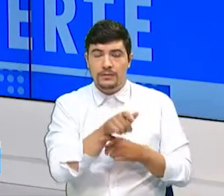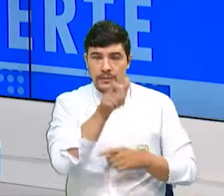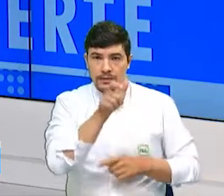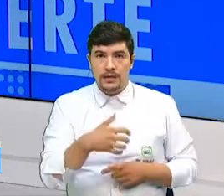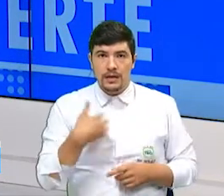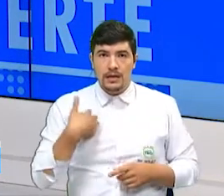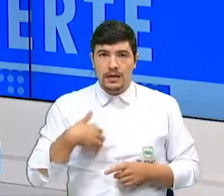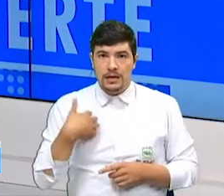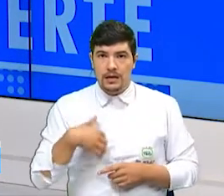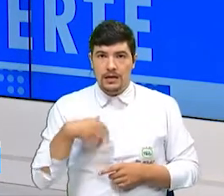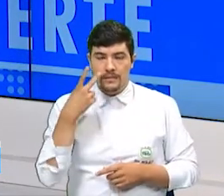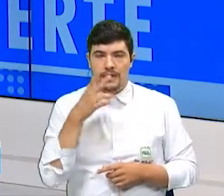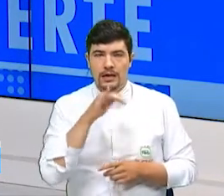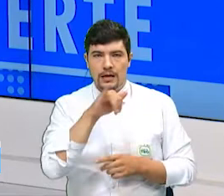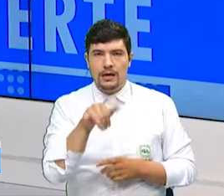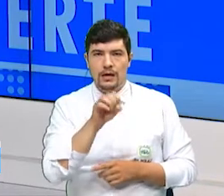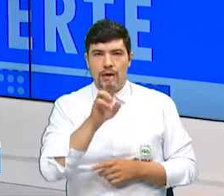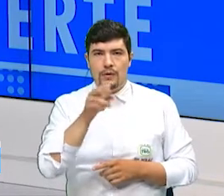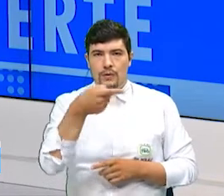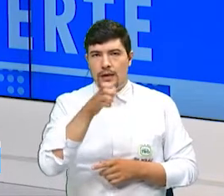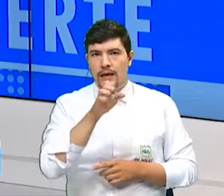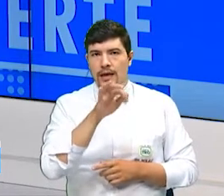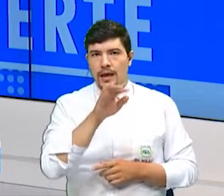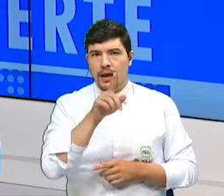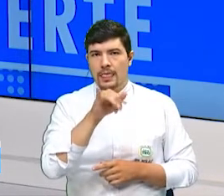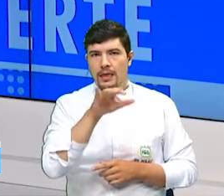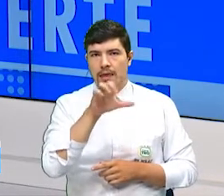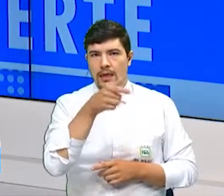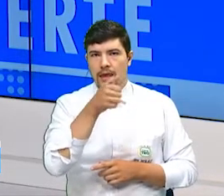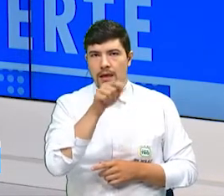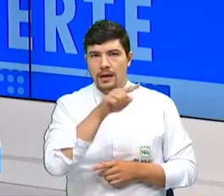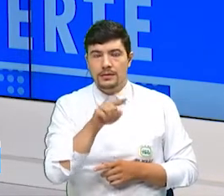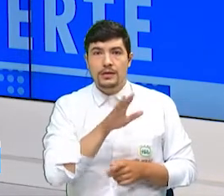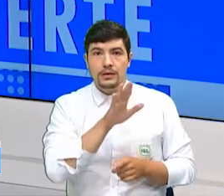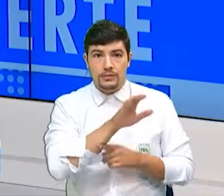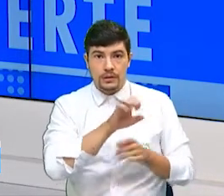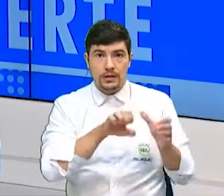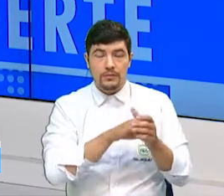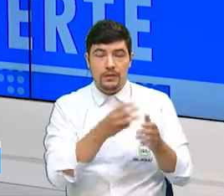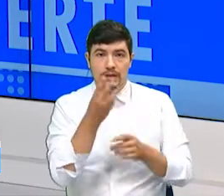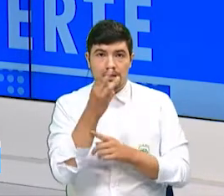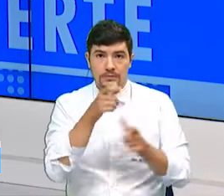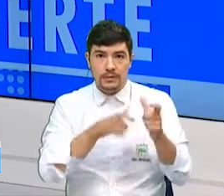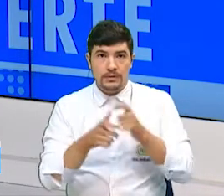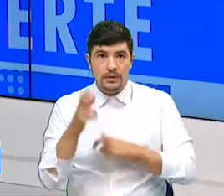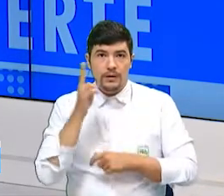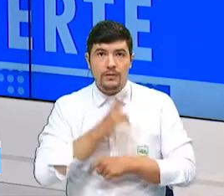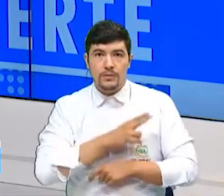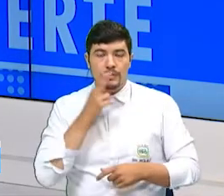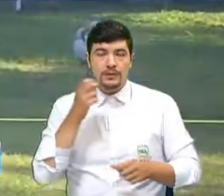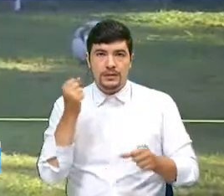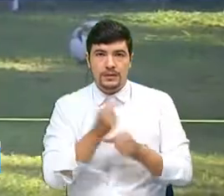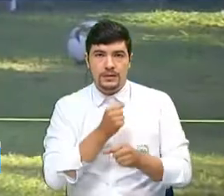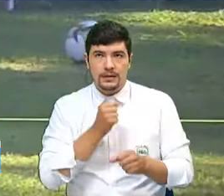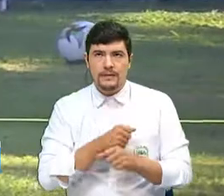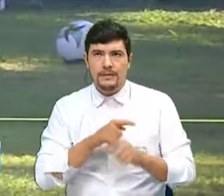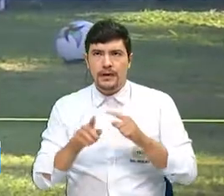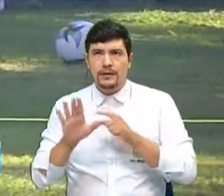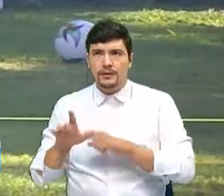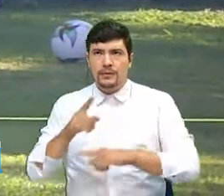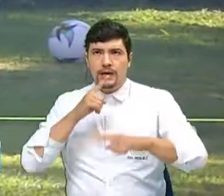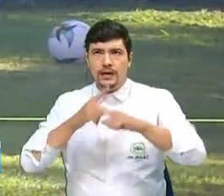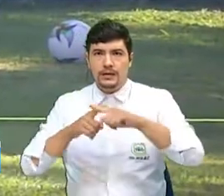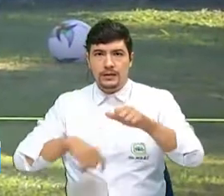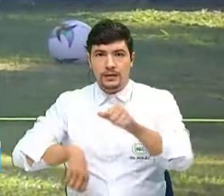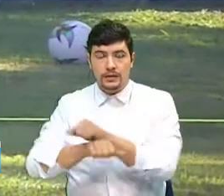argentino nacionalizado uruguayo Jorge Artigas en el equipo Motilón. Los tres asumieron el compromiso de trabajar por el equipo de la frontera. El exfutbolista